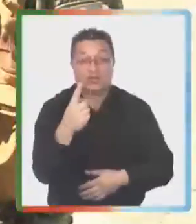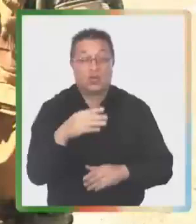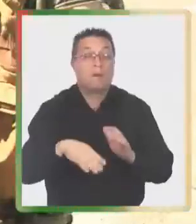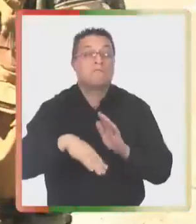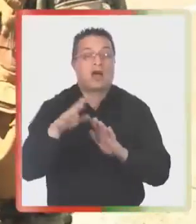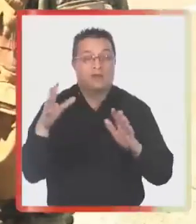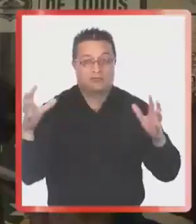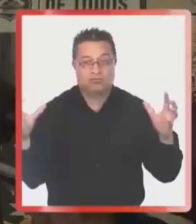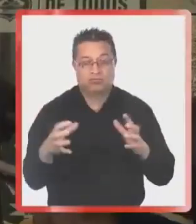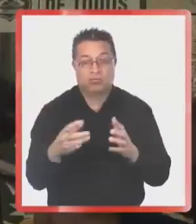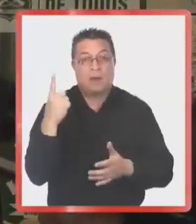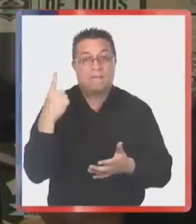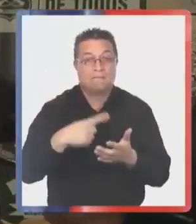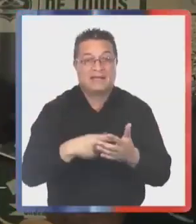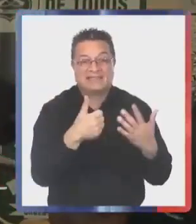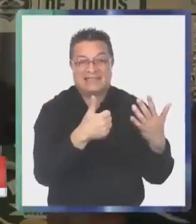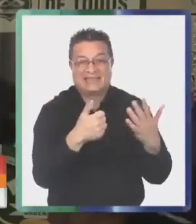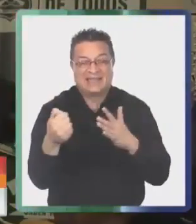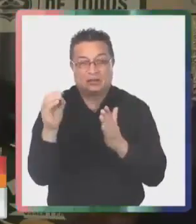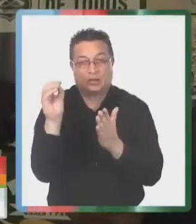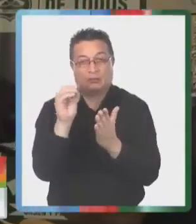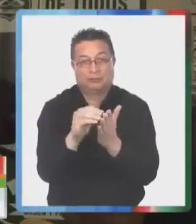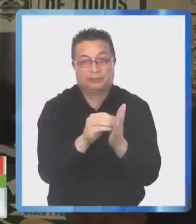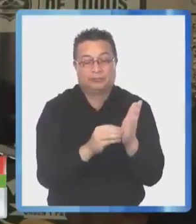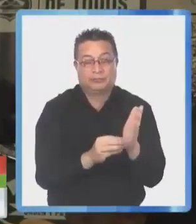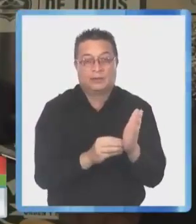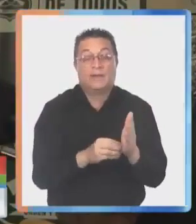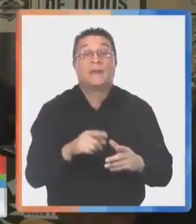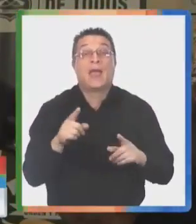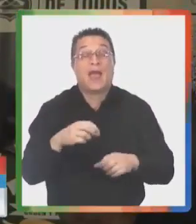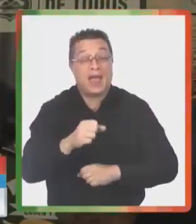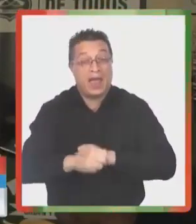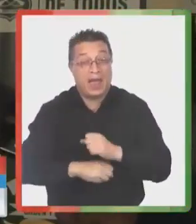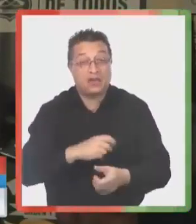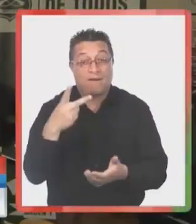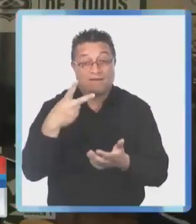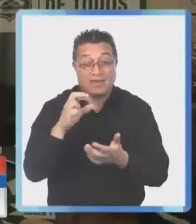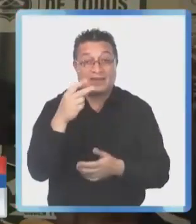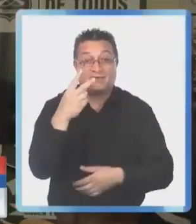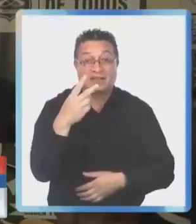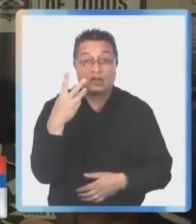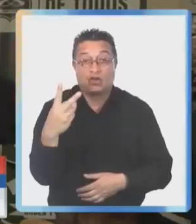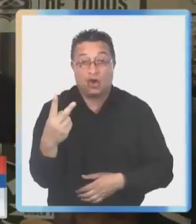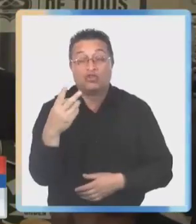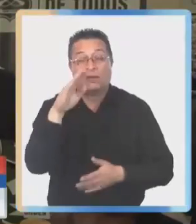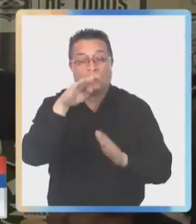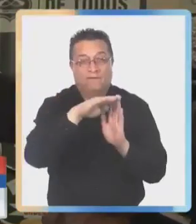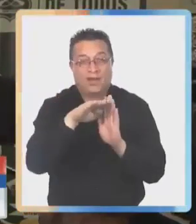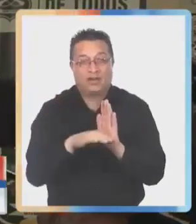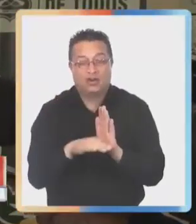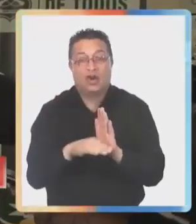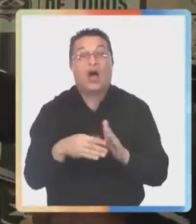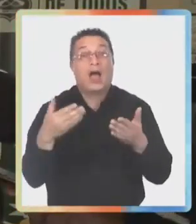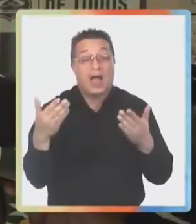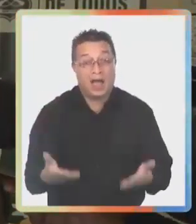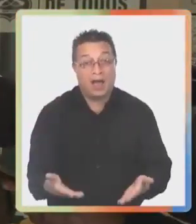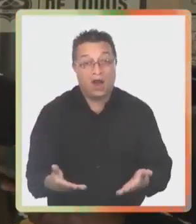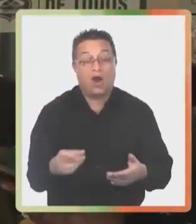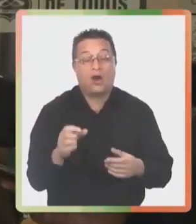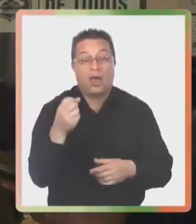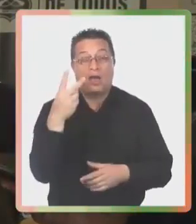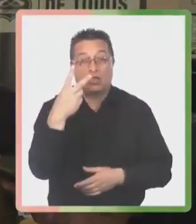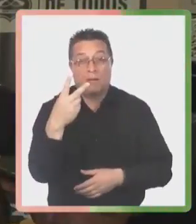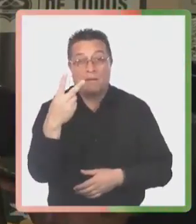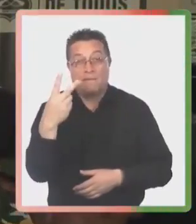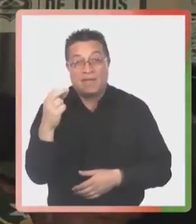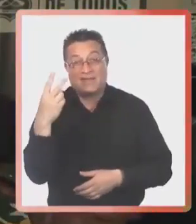más violento que nosotros pudimos generar con más de 1.600 registros, ¿ya? En el año 2022 esa cifra bajó y ahora, ¿no es